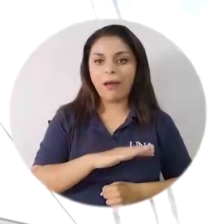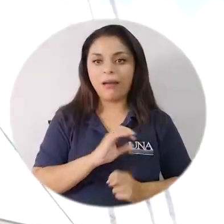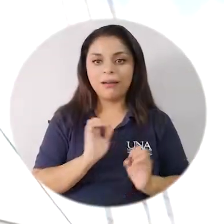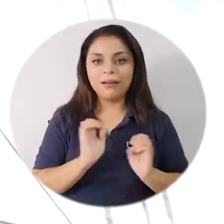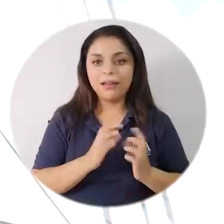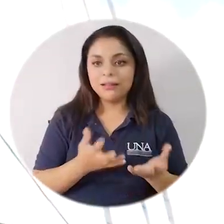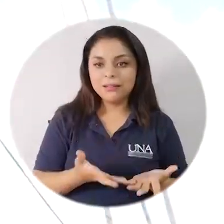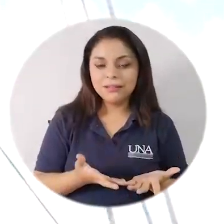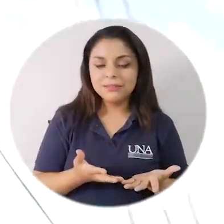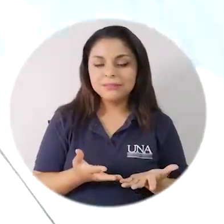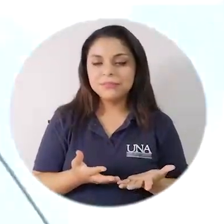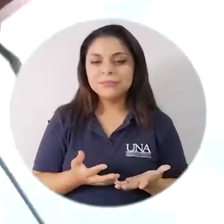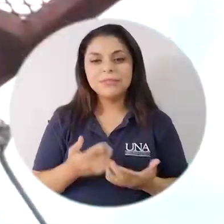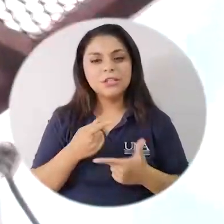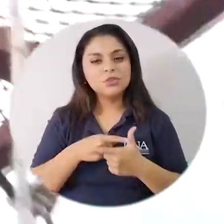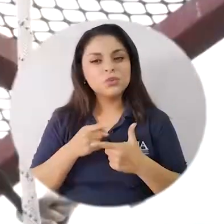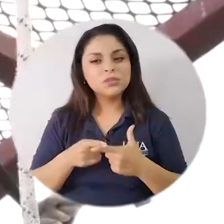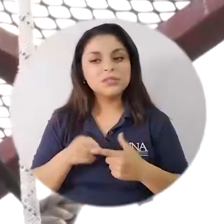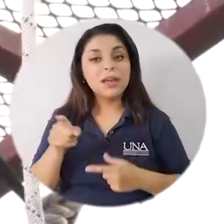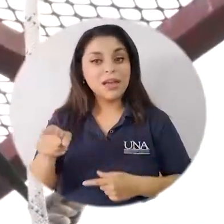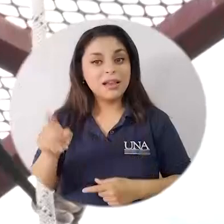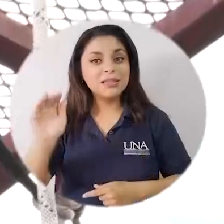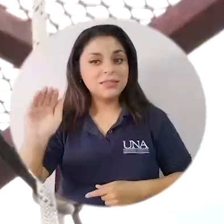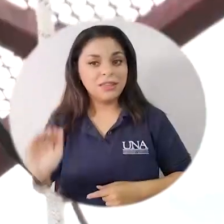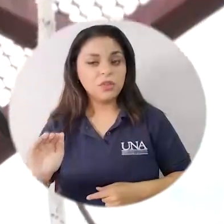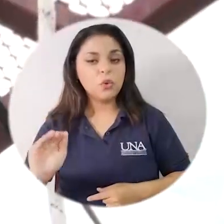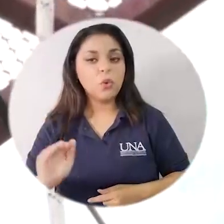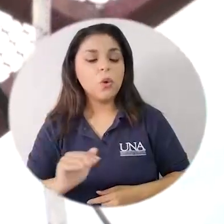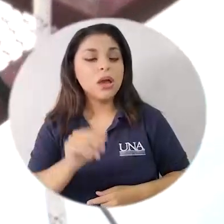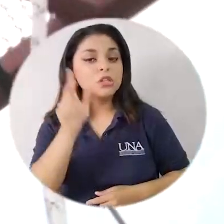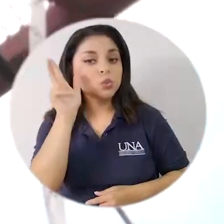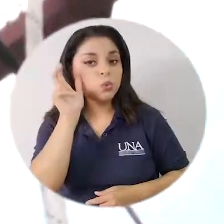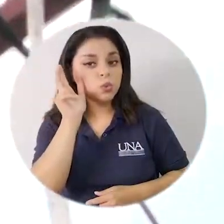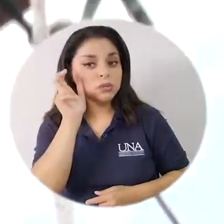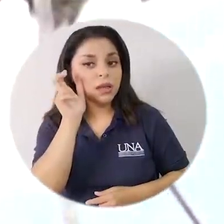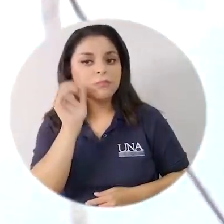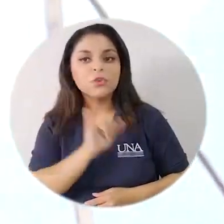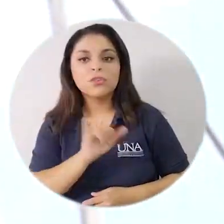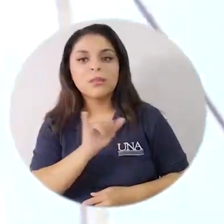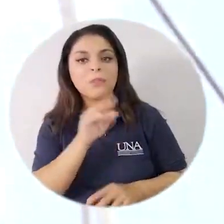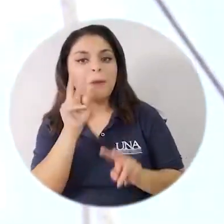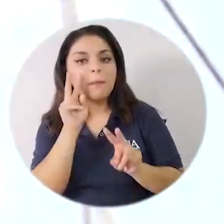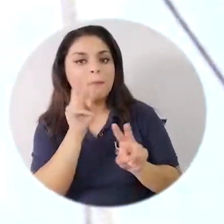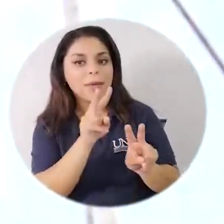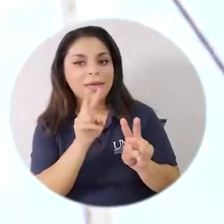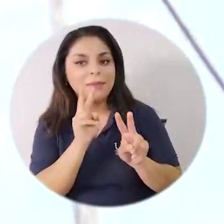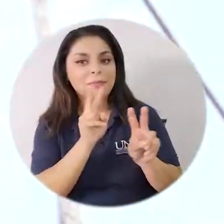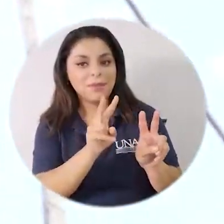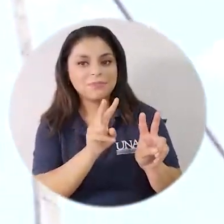aplicando eso, porque él más allá de escuchar lo que yo le digo, es lo que él ve,